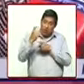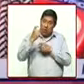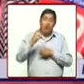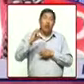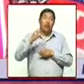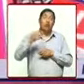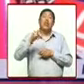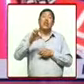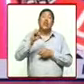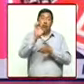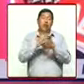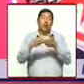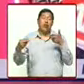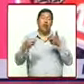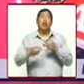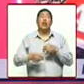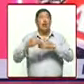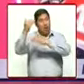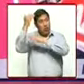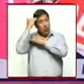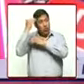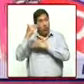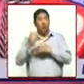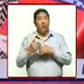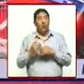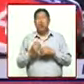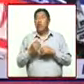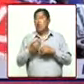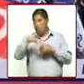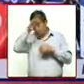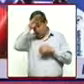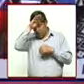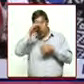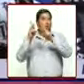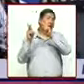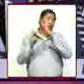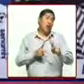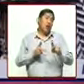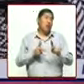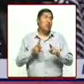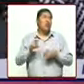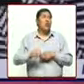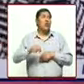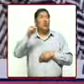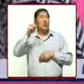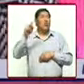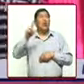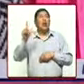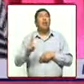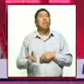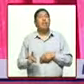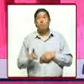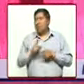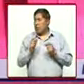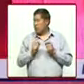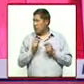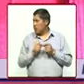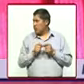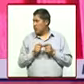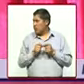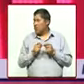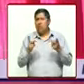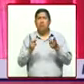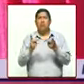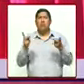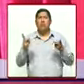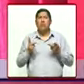Tarija, Chuquisaca, Santa Cruz, el departamento de Santa Cruz, Beni, Pando, norte de La Paz, específicamente la